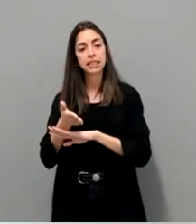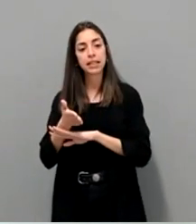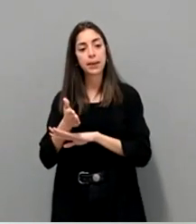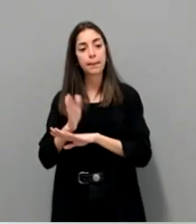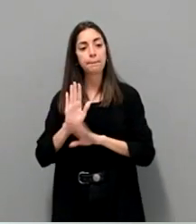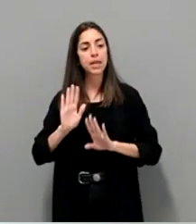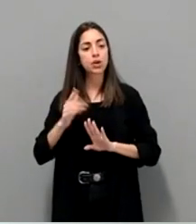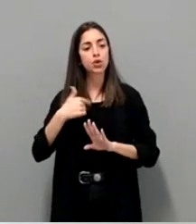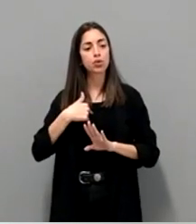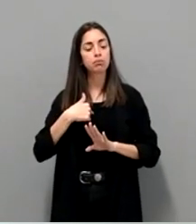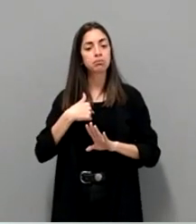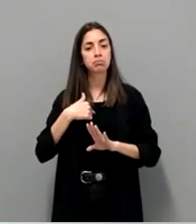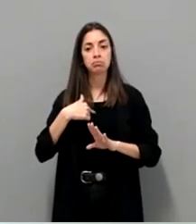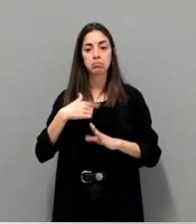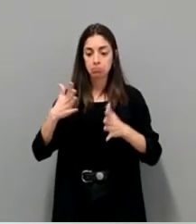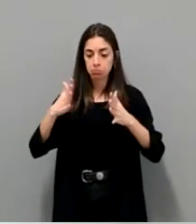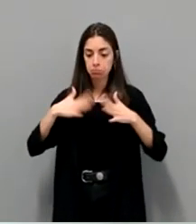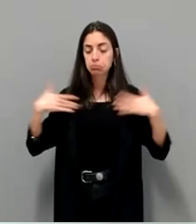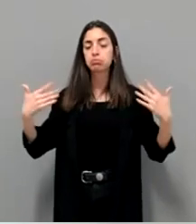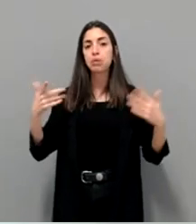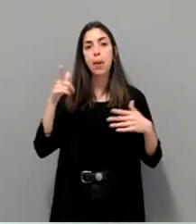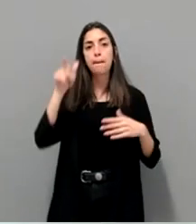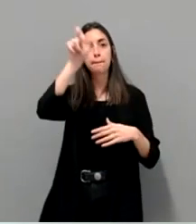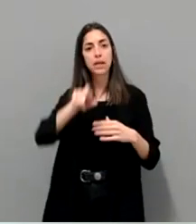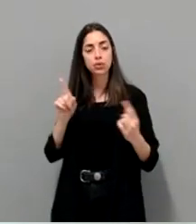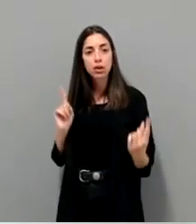me encontré con una persona